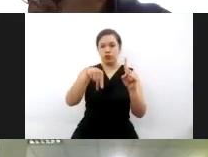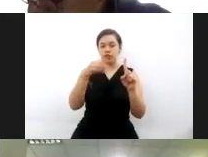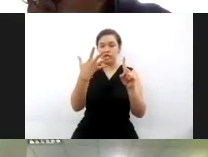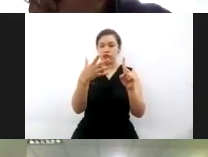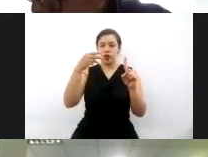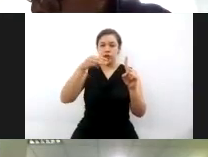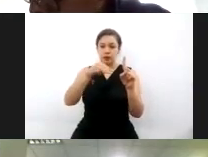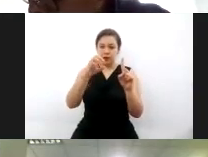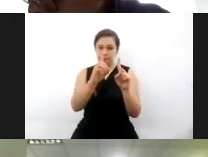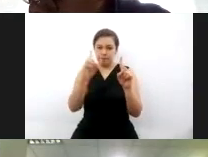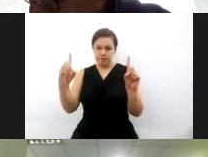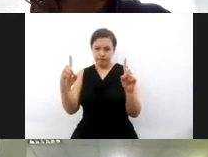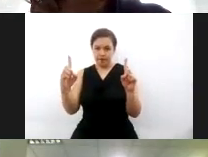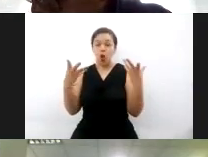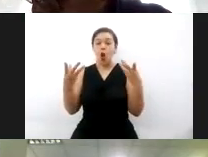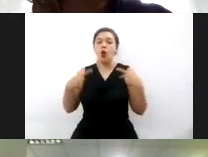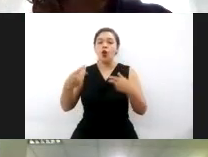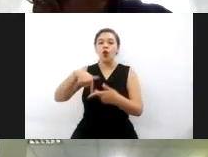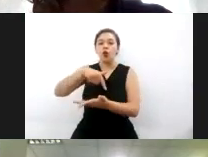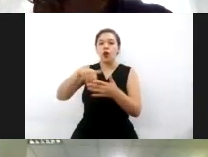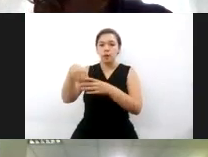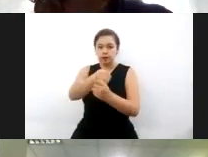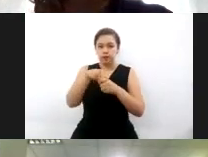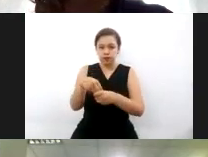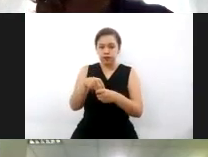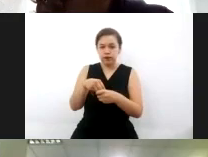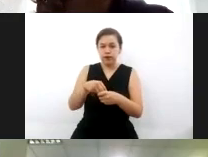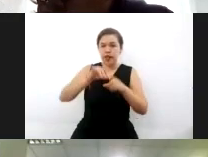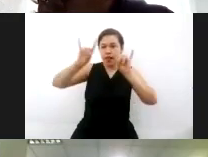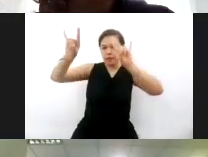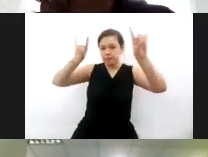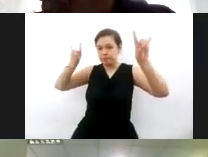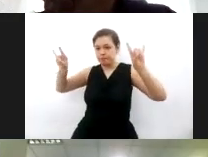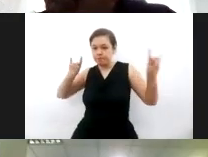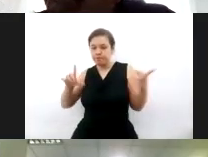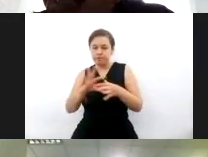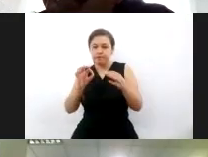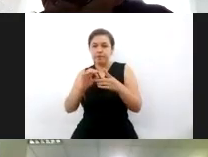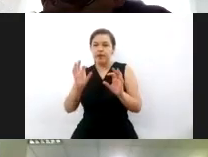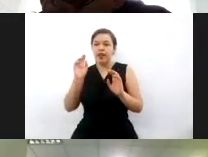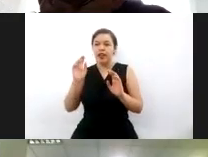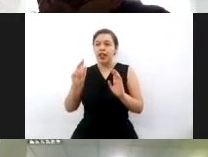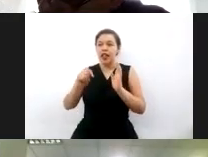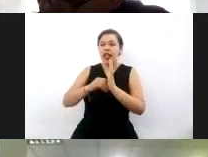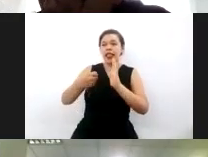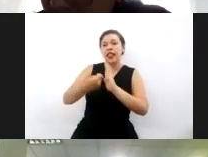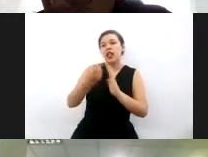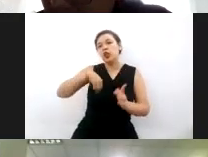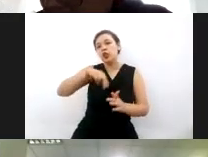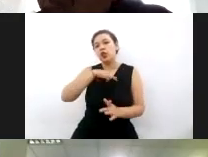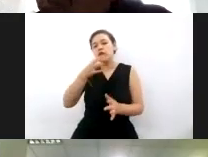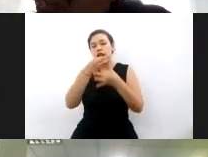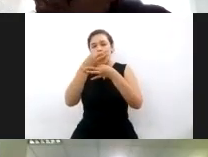concurridos. La señalética, pues va a ser todo la técnica comunicacional que nosotros le llamamos como